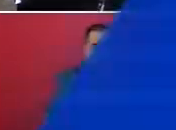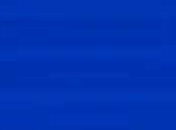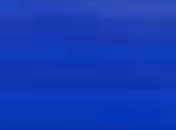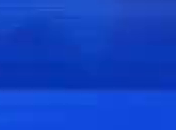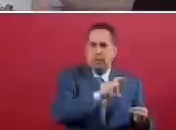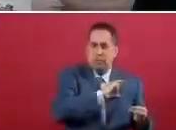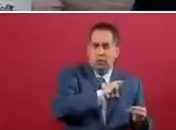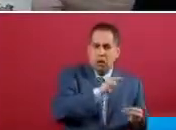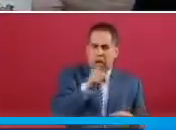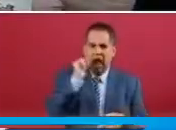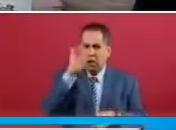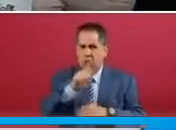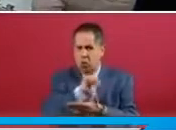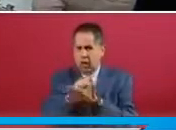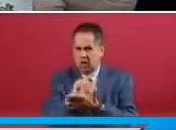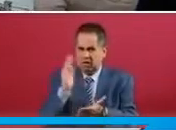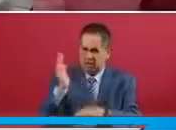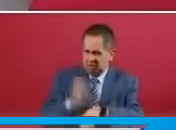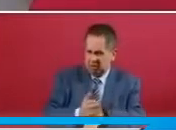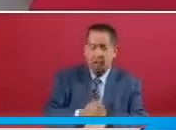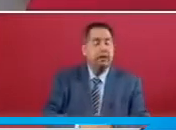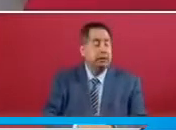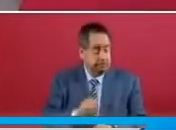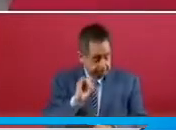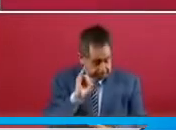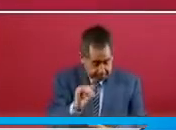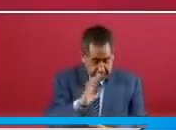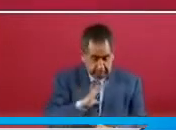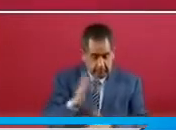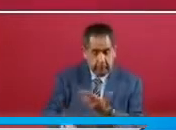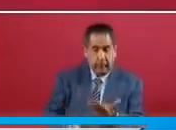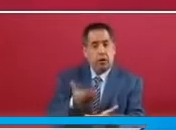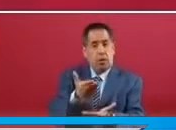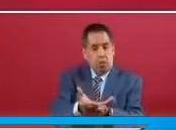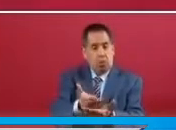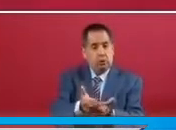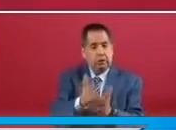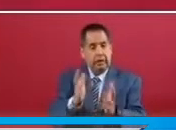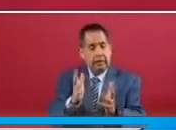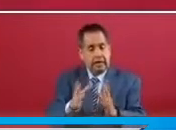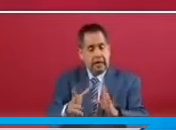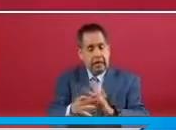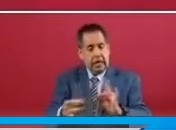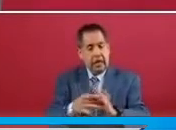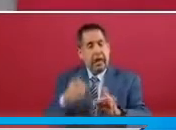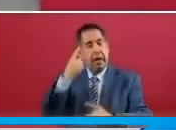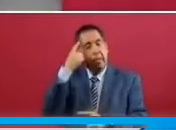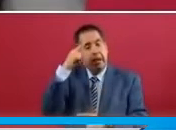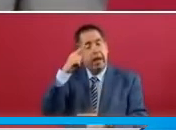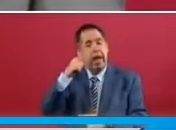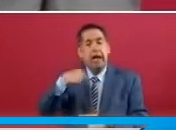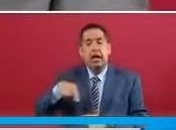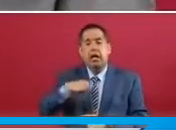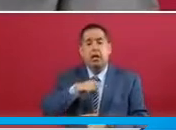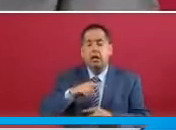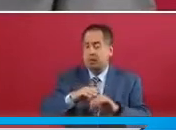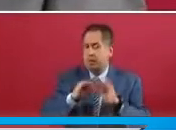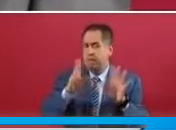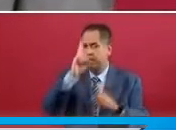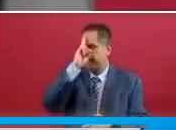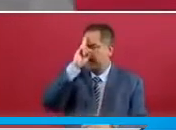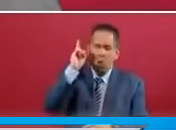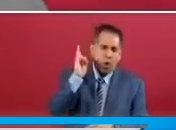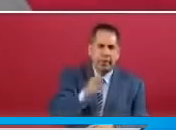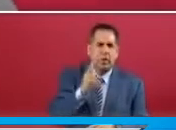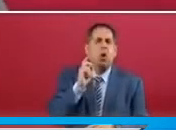vencido los plazos. Sí, ya está en una propuesta que estamos haciendo para que quede prohibido.